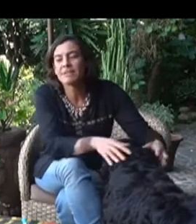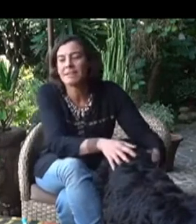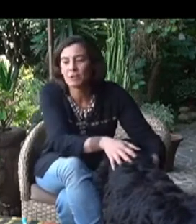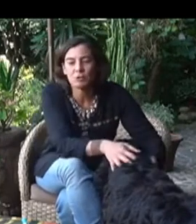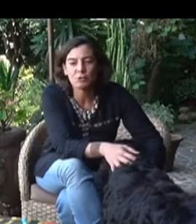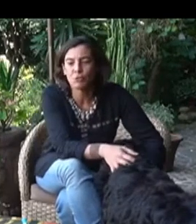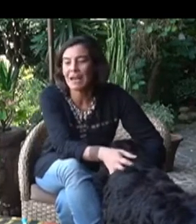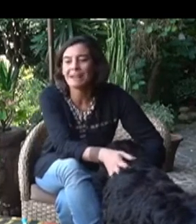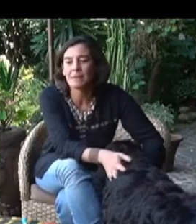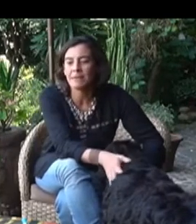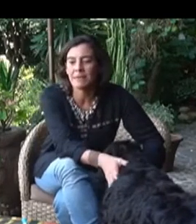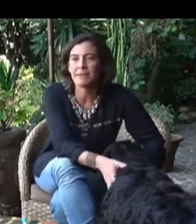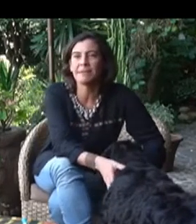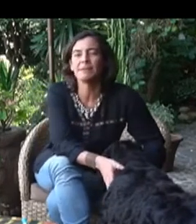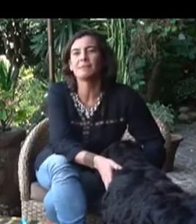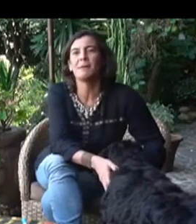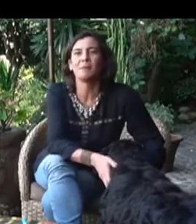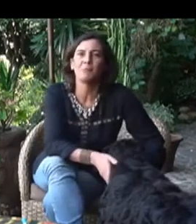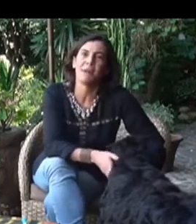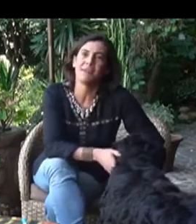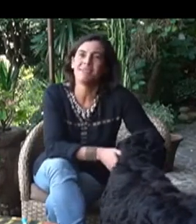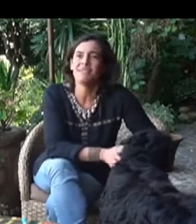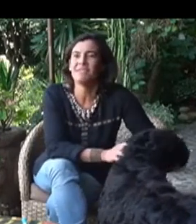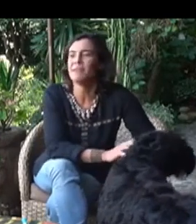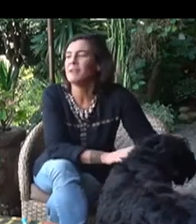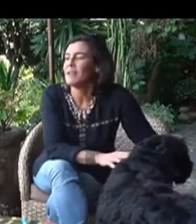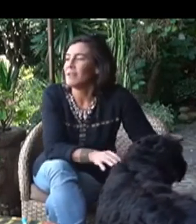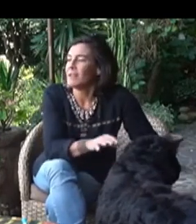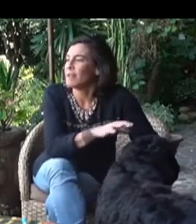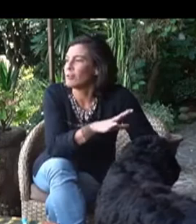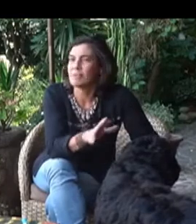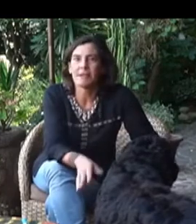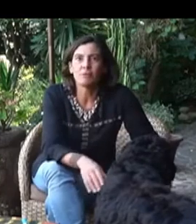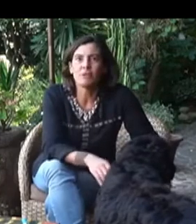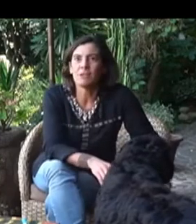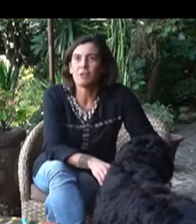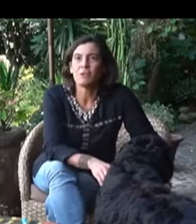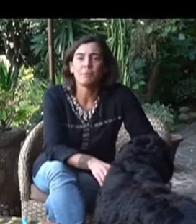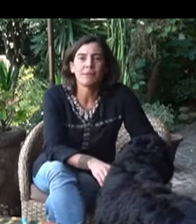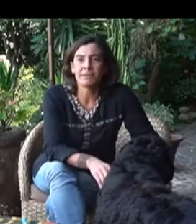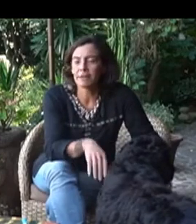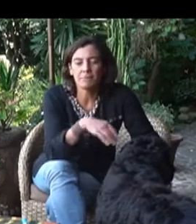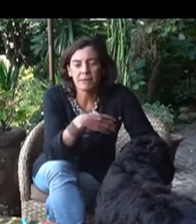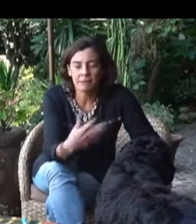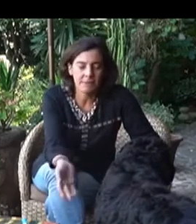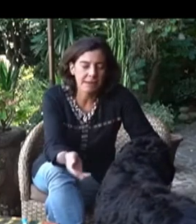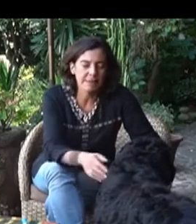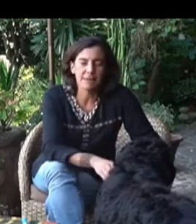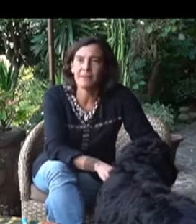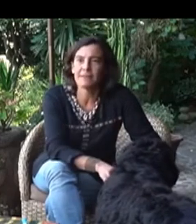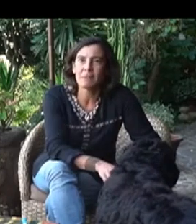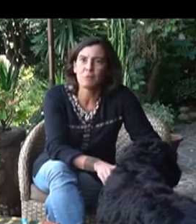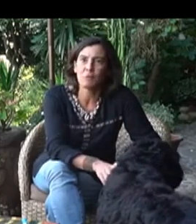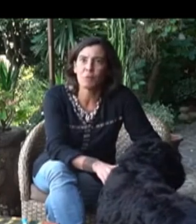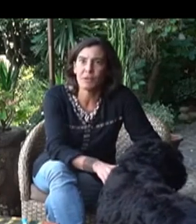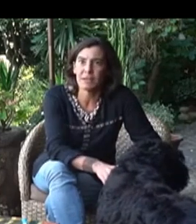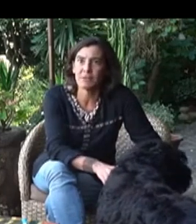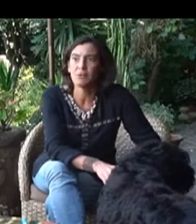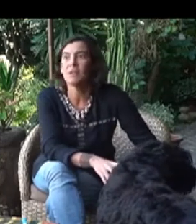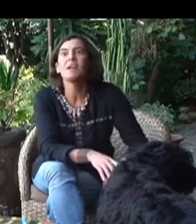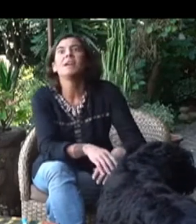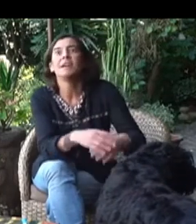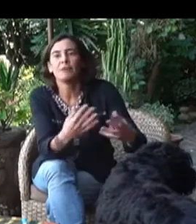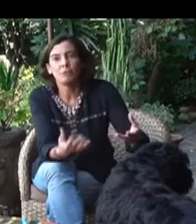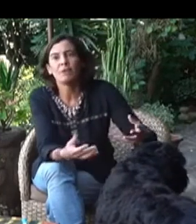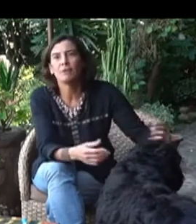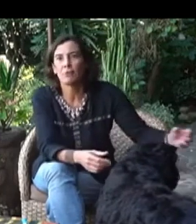tomarse un descanso de sus actividades habituales y encontrar un sitio donde pueden estar enteramente centrados en sus